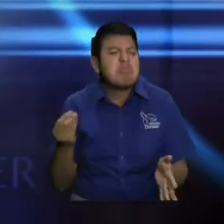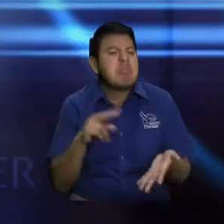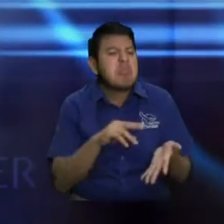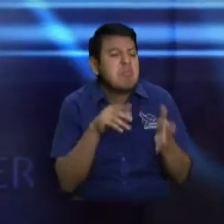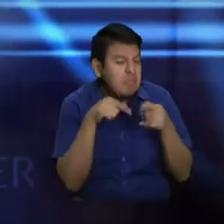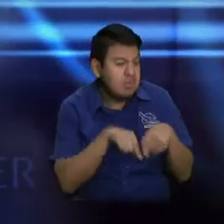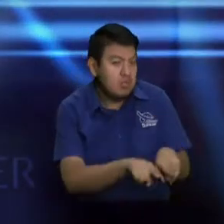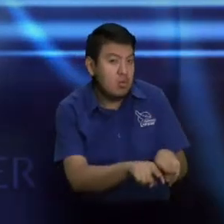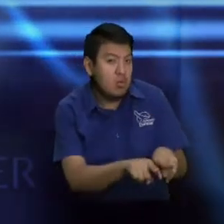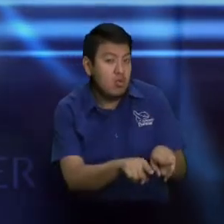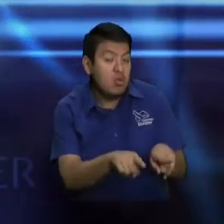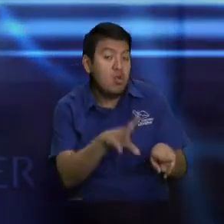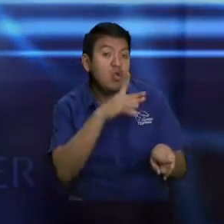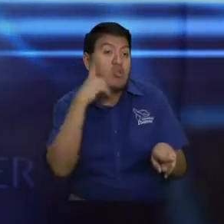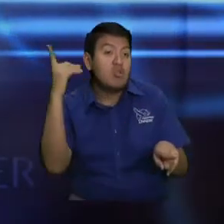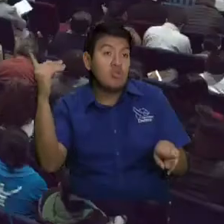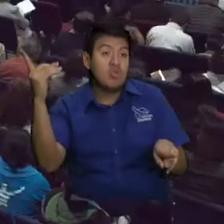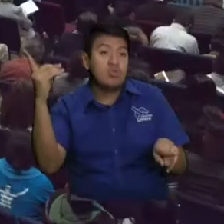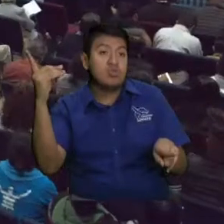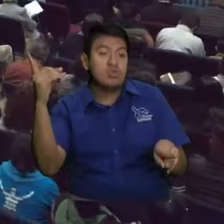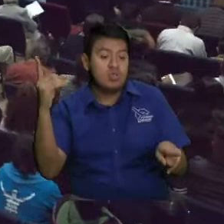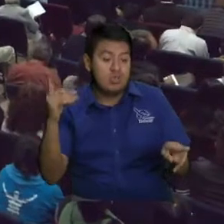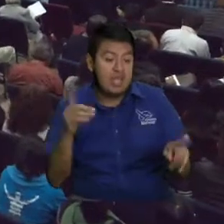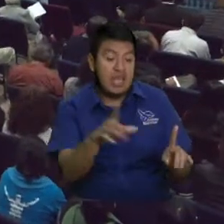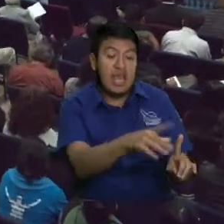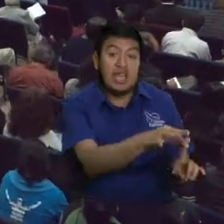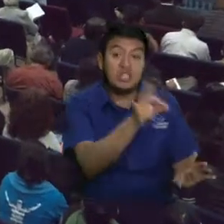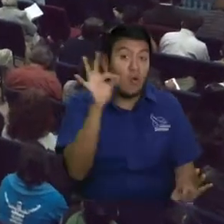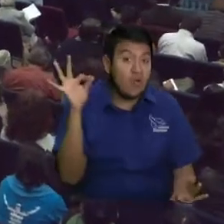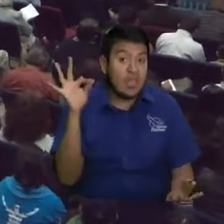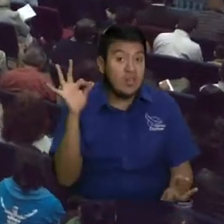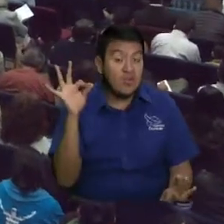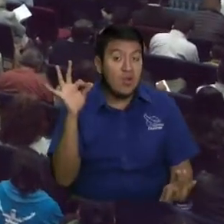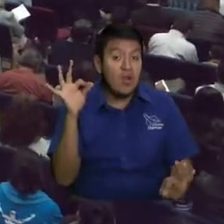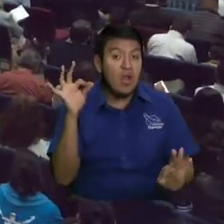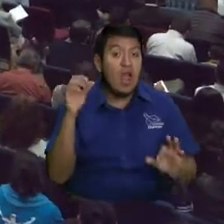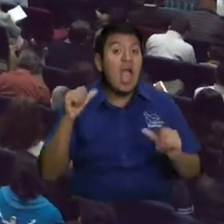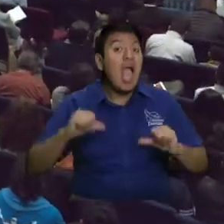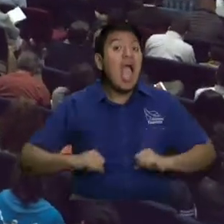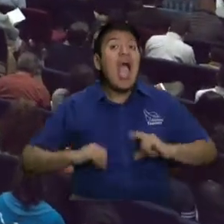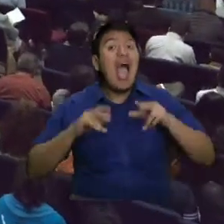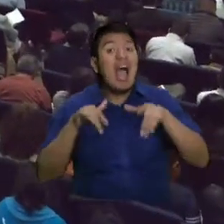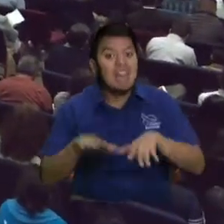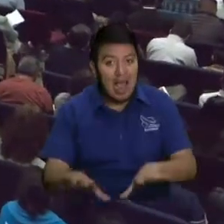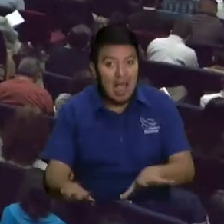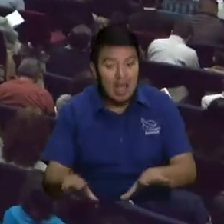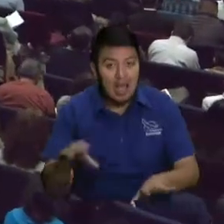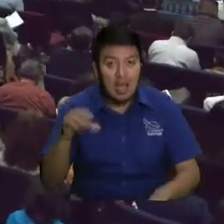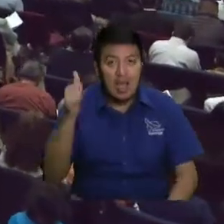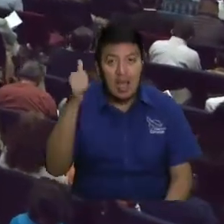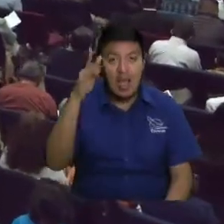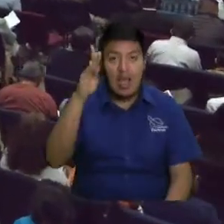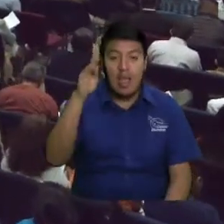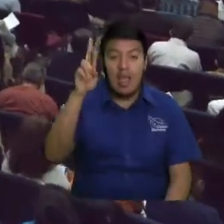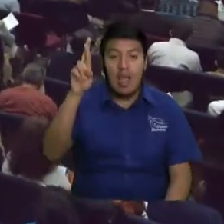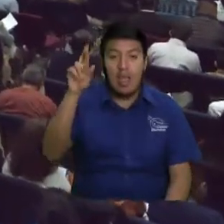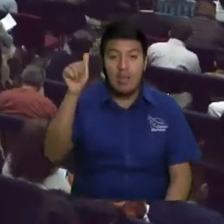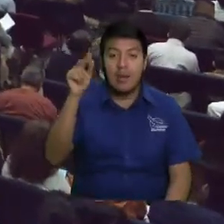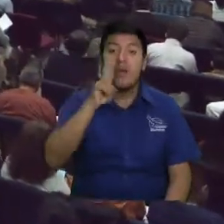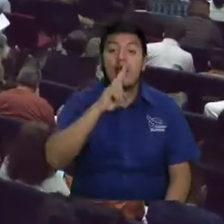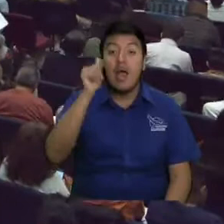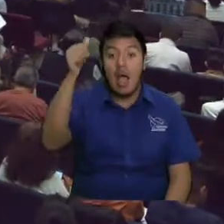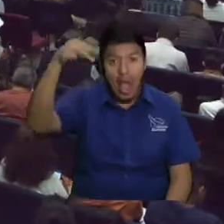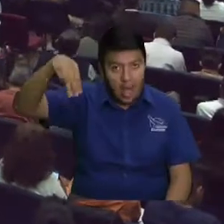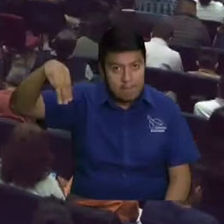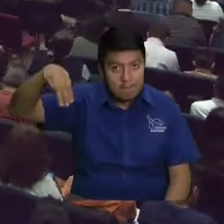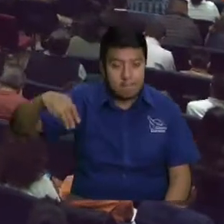¿Qué era lo que pasaba? Dios estaba pactando con Abraham en ese momento. Y entonces el Señor le dijo que presentara una ofrenda, y